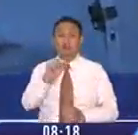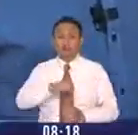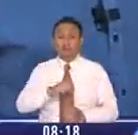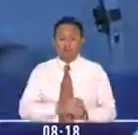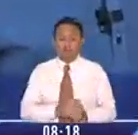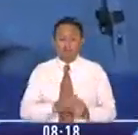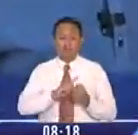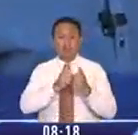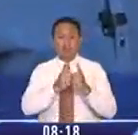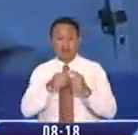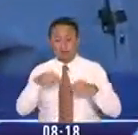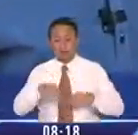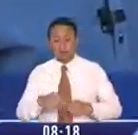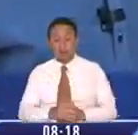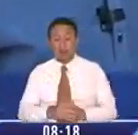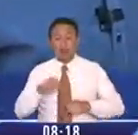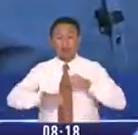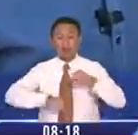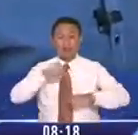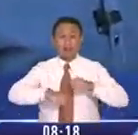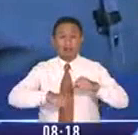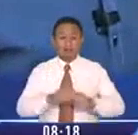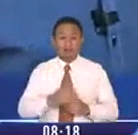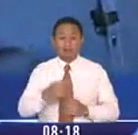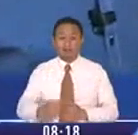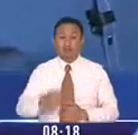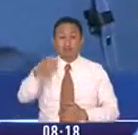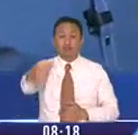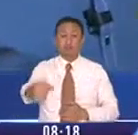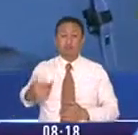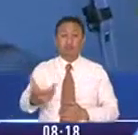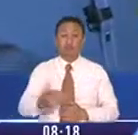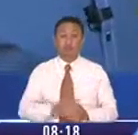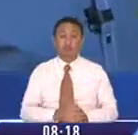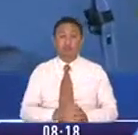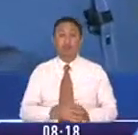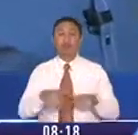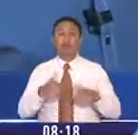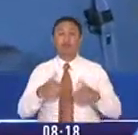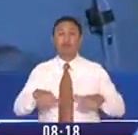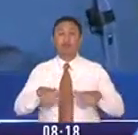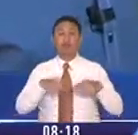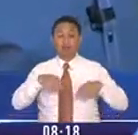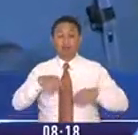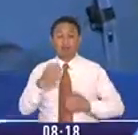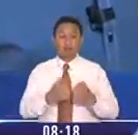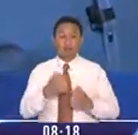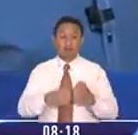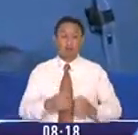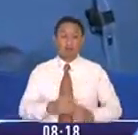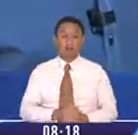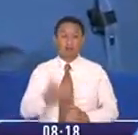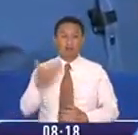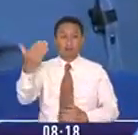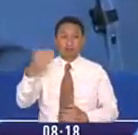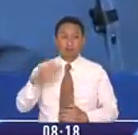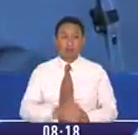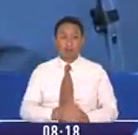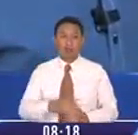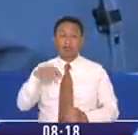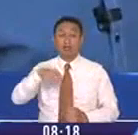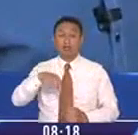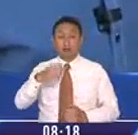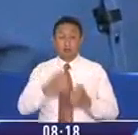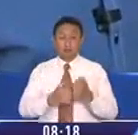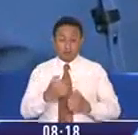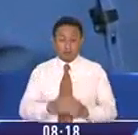manera tecnificar este ciclopaseo, ponerle al otro lado o en otro sitio, porque nos sentimos muy afectados, alcalde. Nos sentimos totalmente